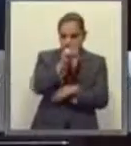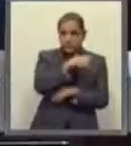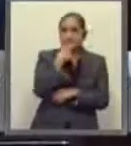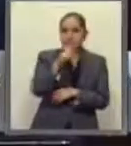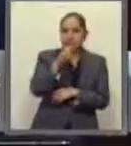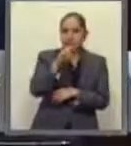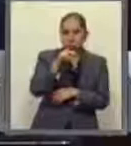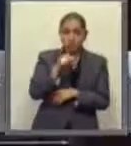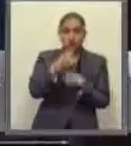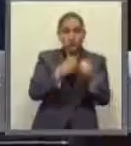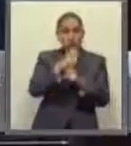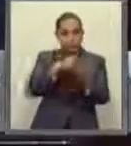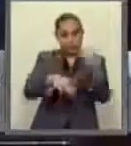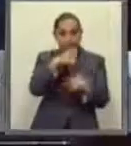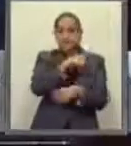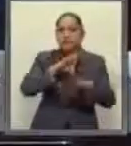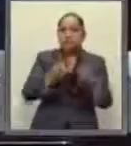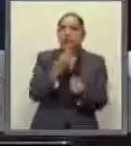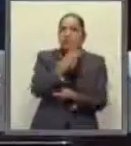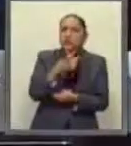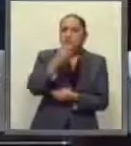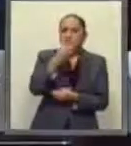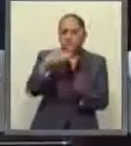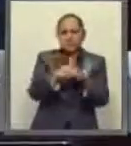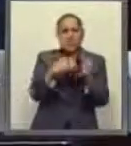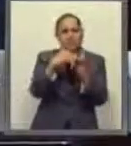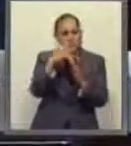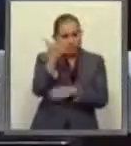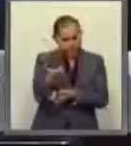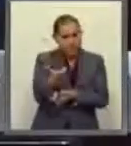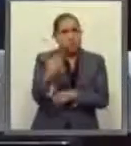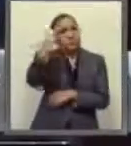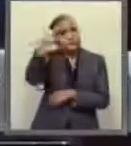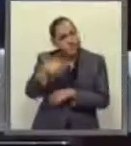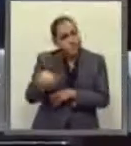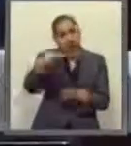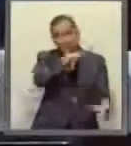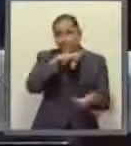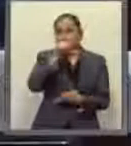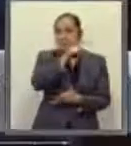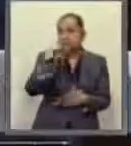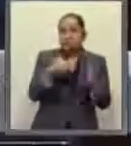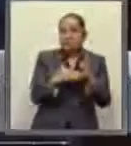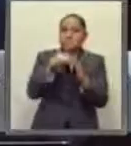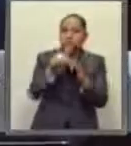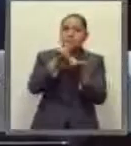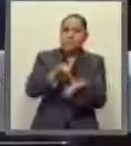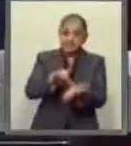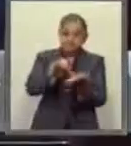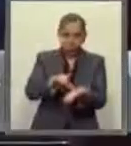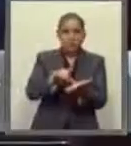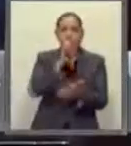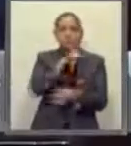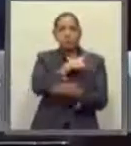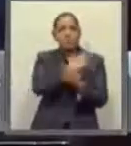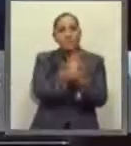presupuesto dos mil ciento ochenta y tres millones de pesos para adquirir 700 millones de litros bajo el programa